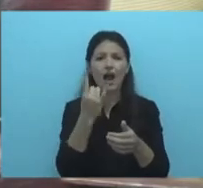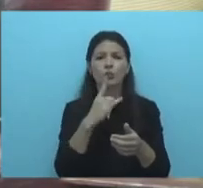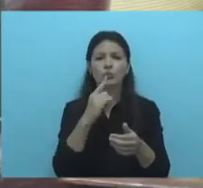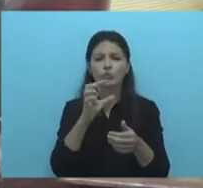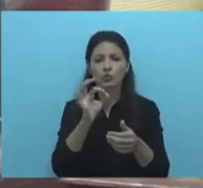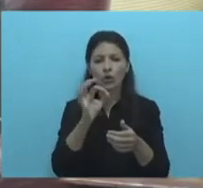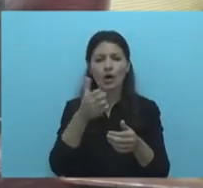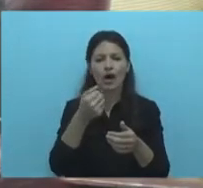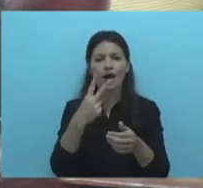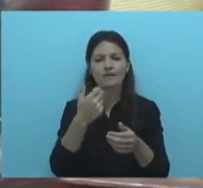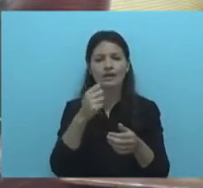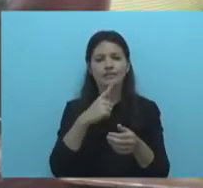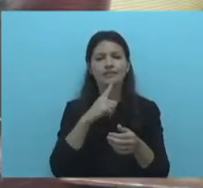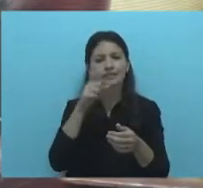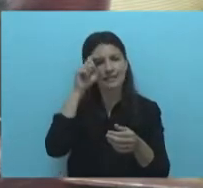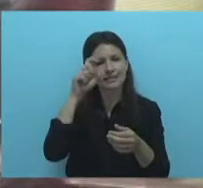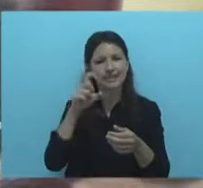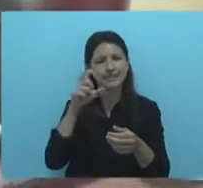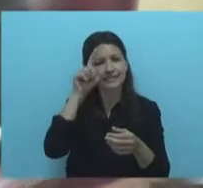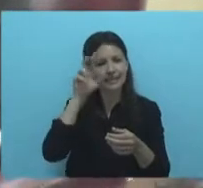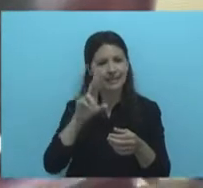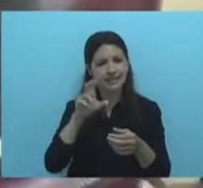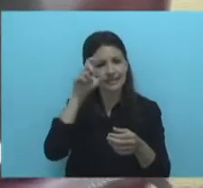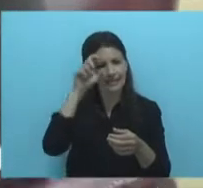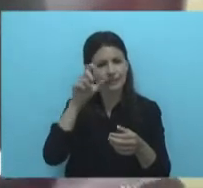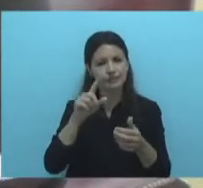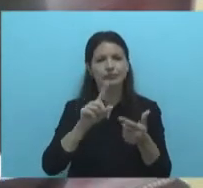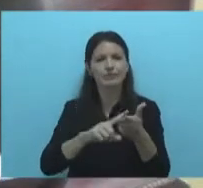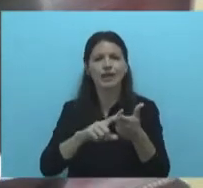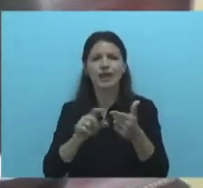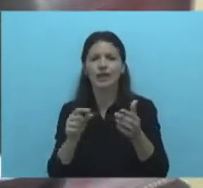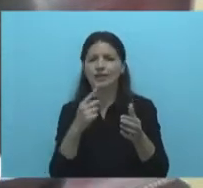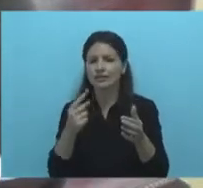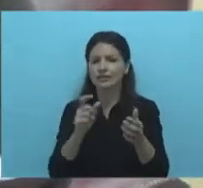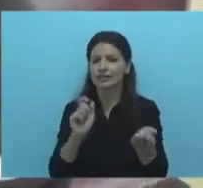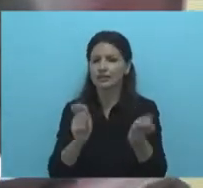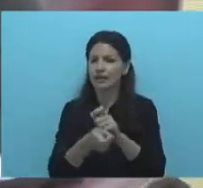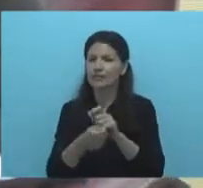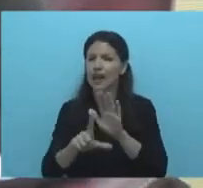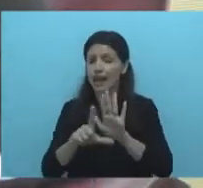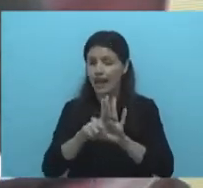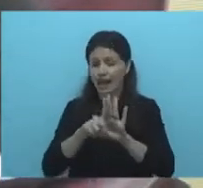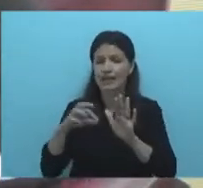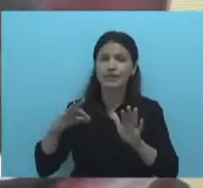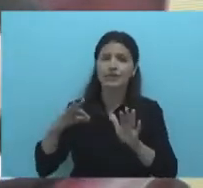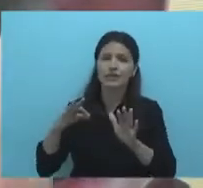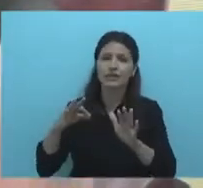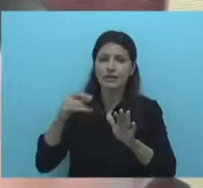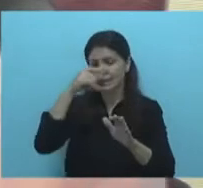habla de la adhesión a la ley nacional que citó el diputado, la 27.350, que fue sancionada en el año